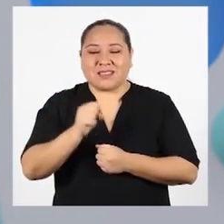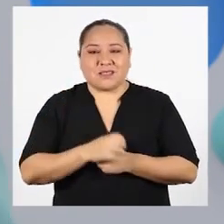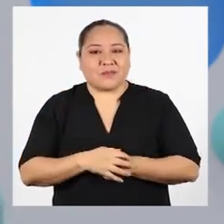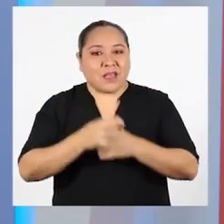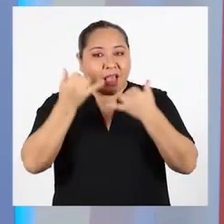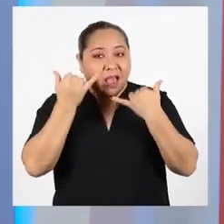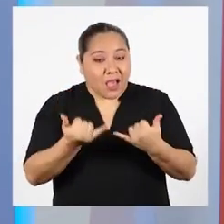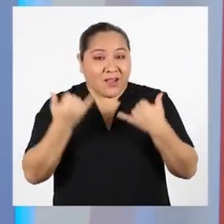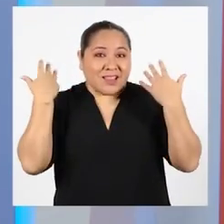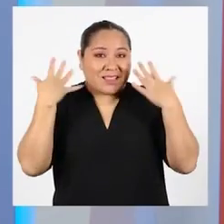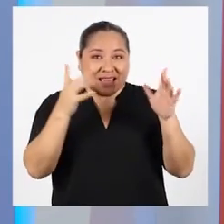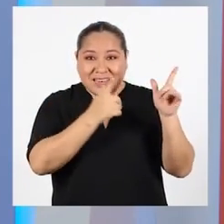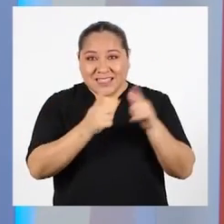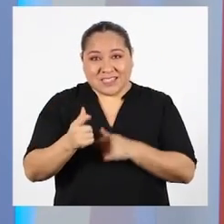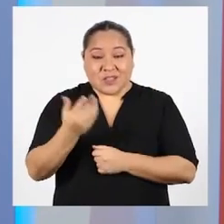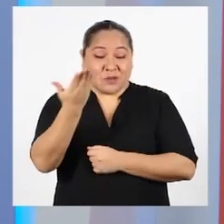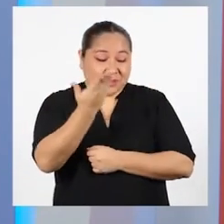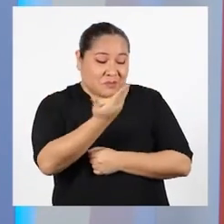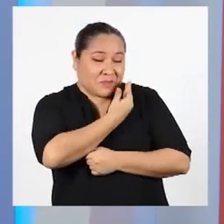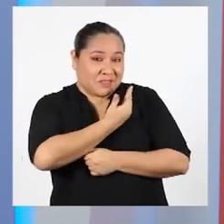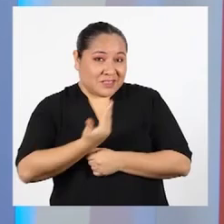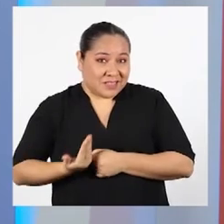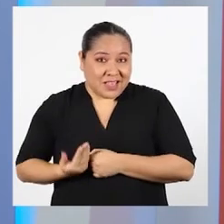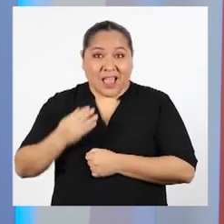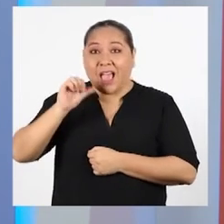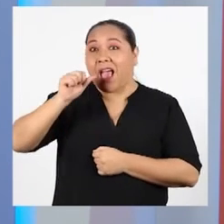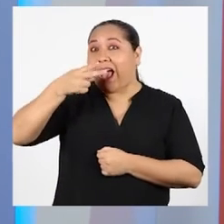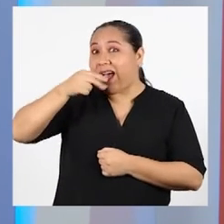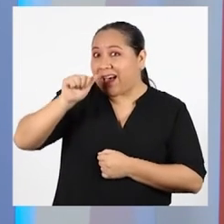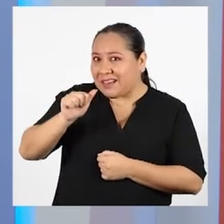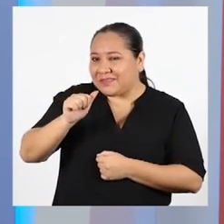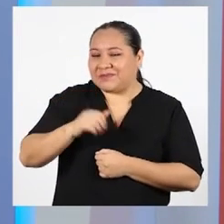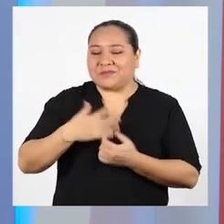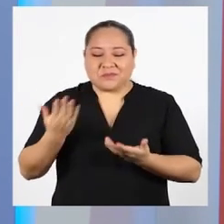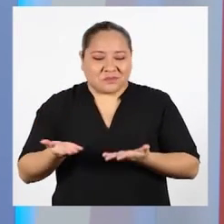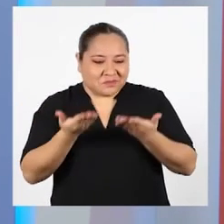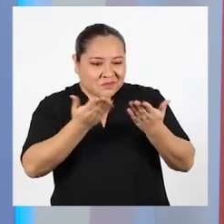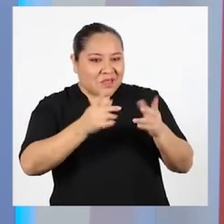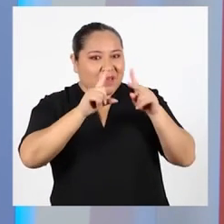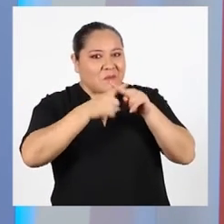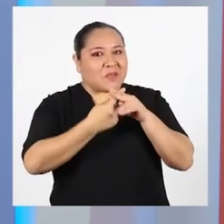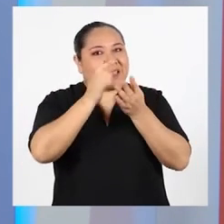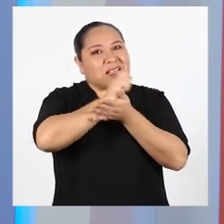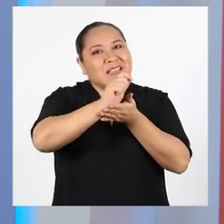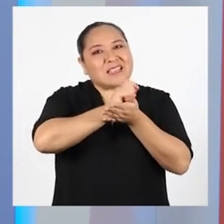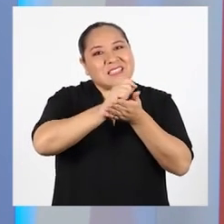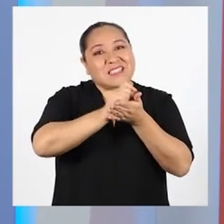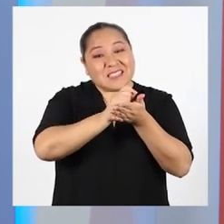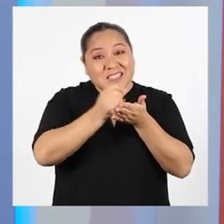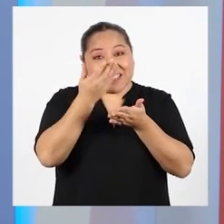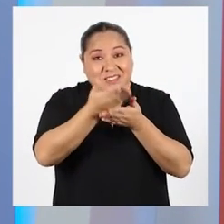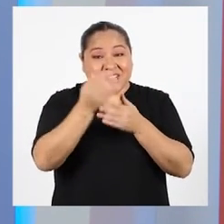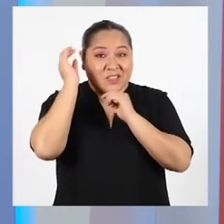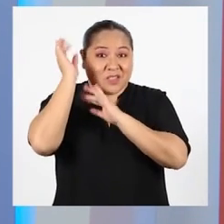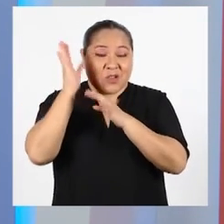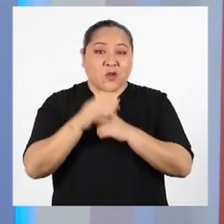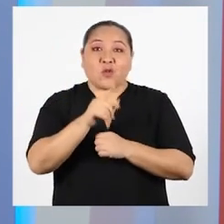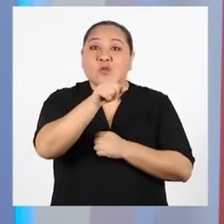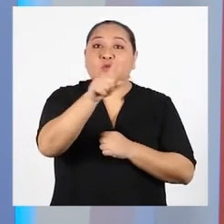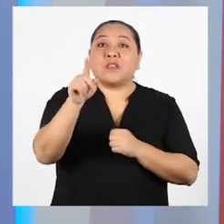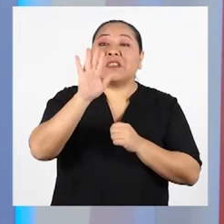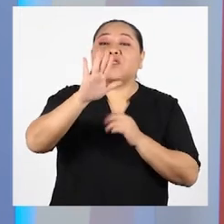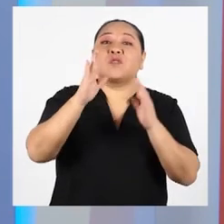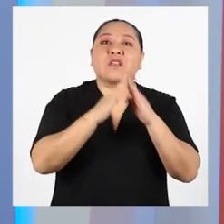Espino. Ahora sí, señor presidente de la AJA, lo dejo para que comience a escribir su discurso.